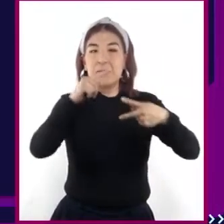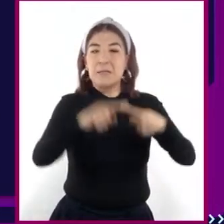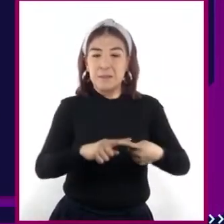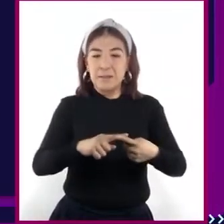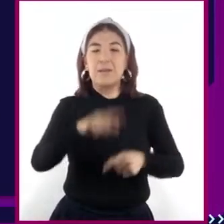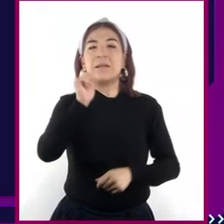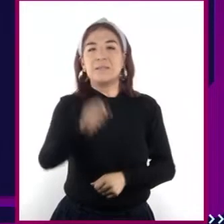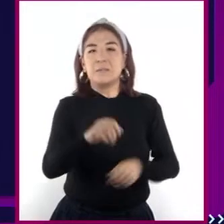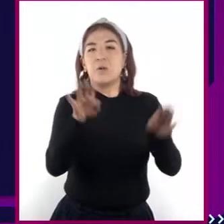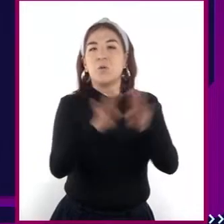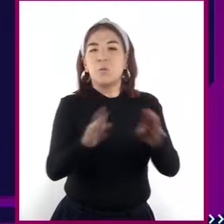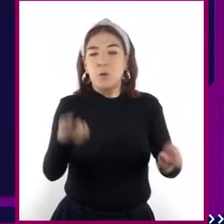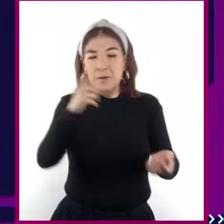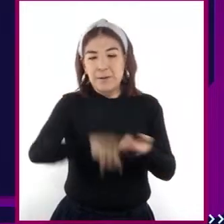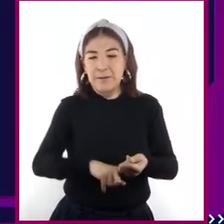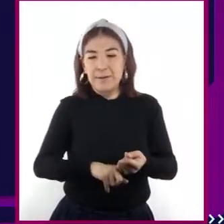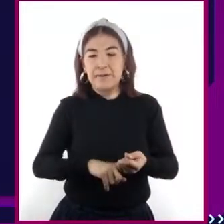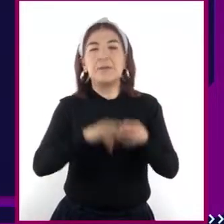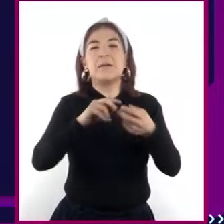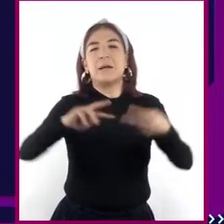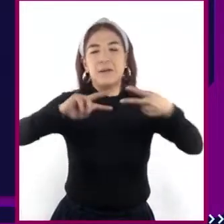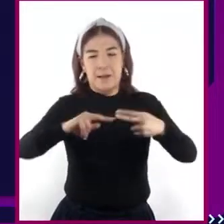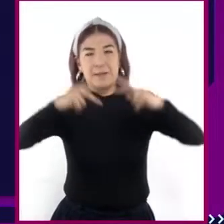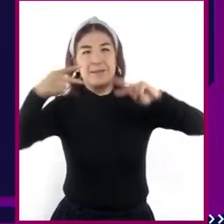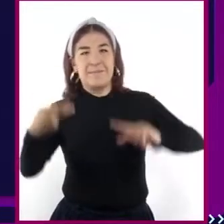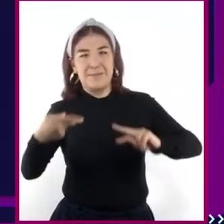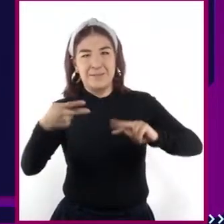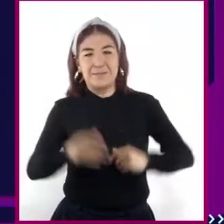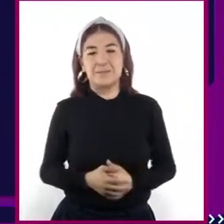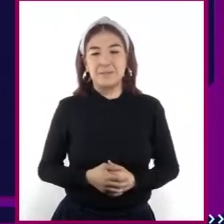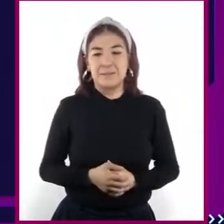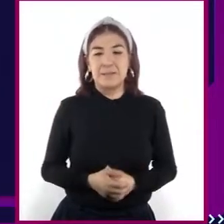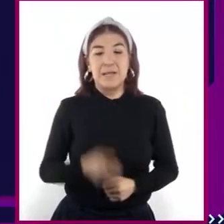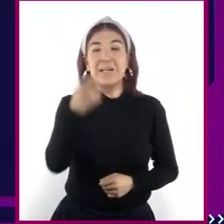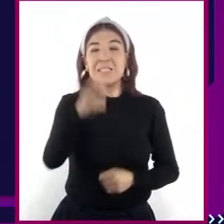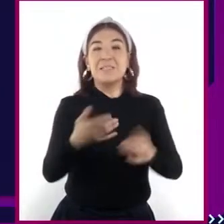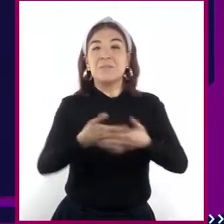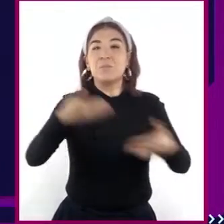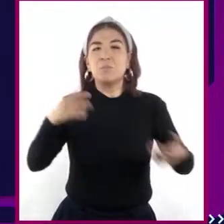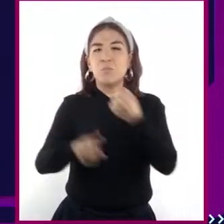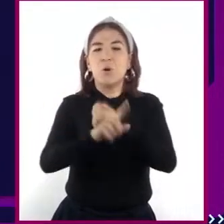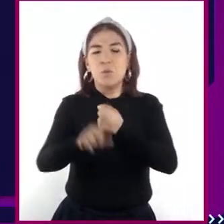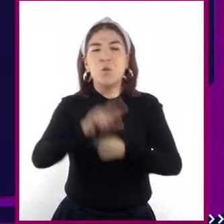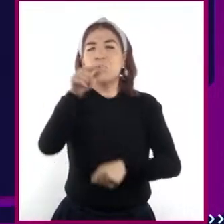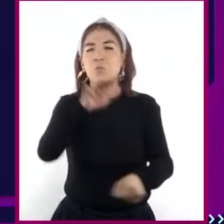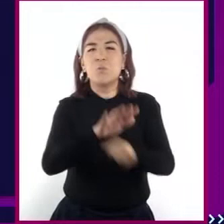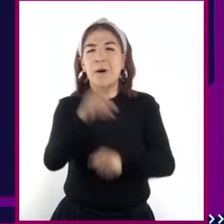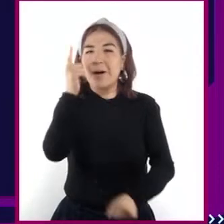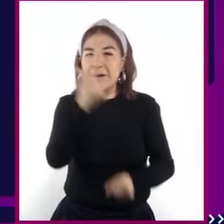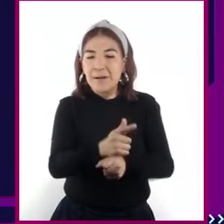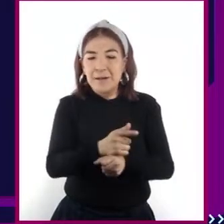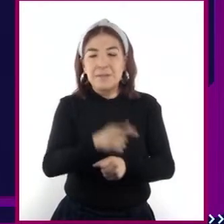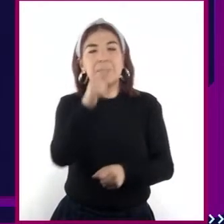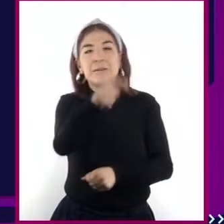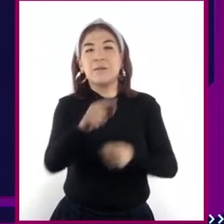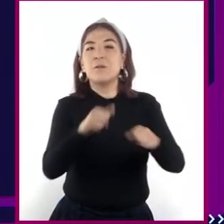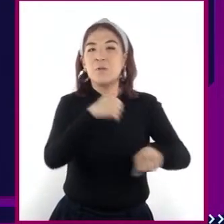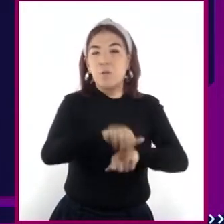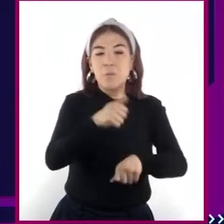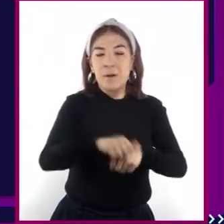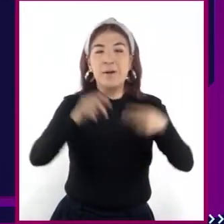el dividendo, mientras que el denominador será el divisor. Del problema anterior, ¿qué número identifican como dividendo y divisor?